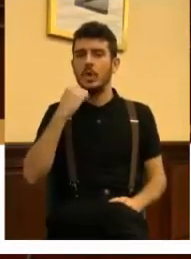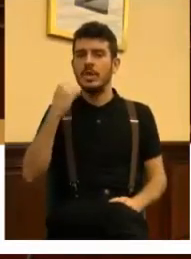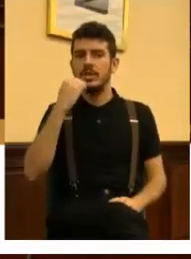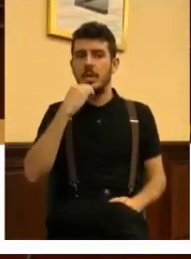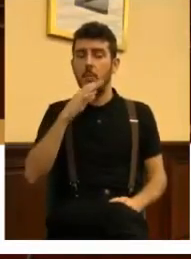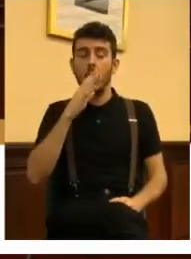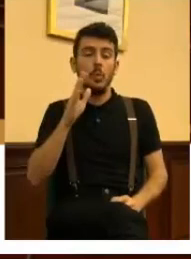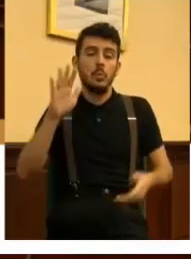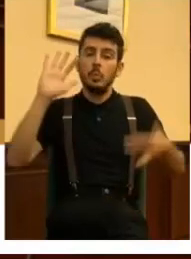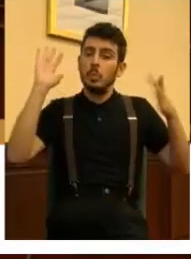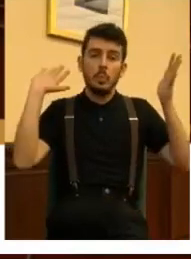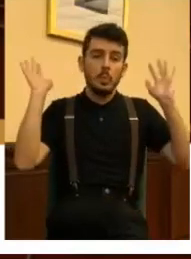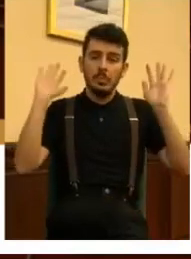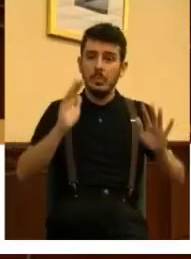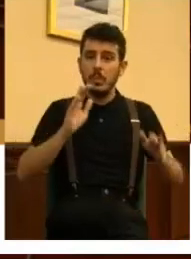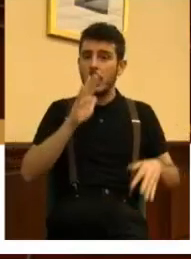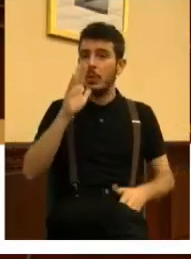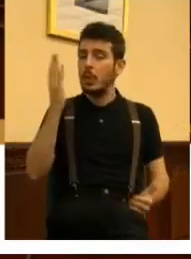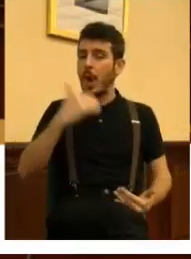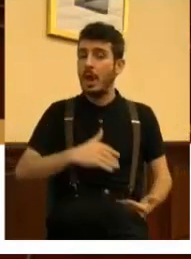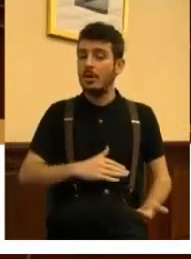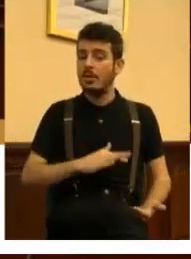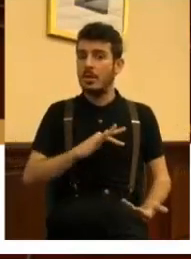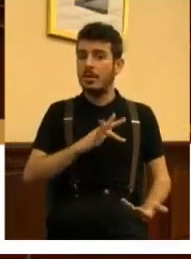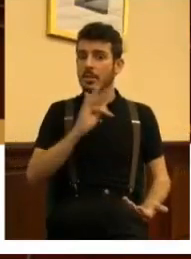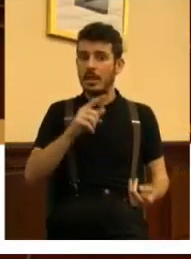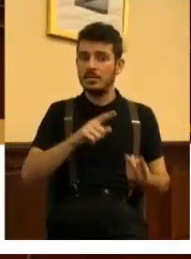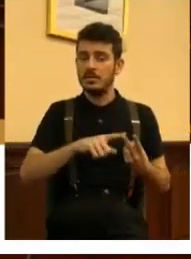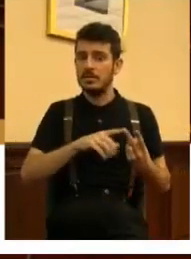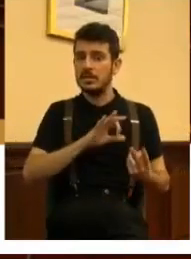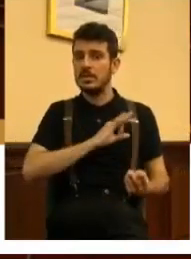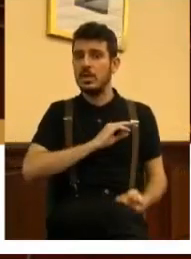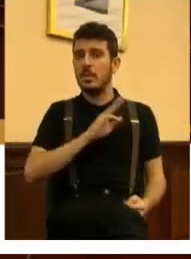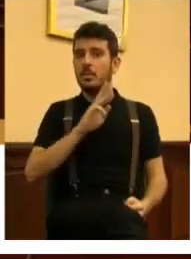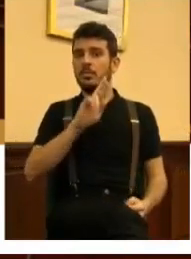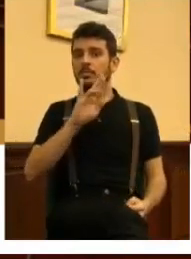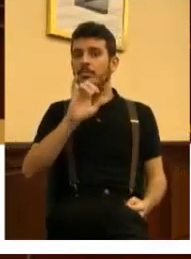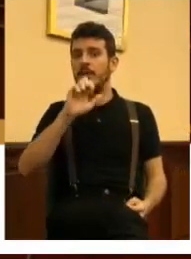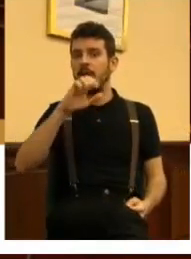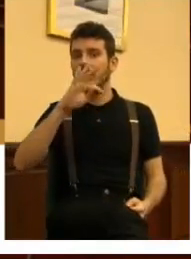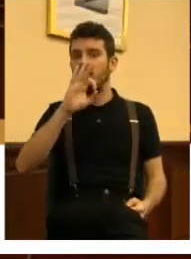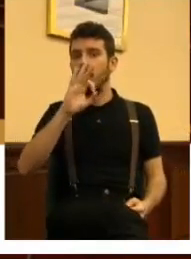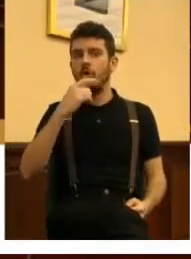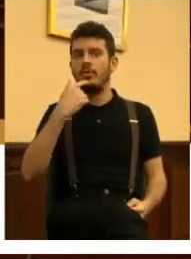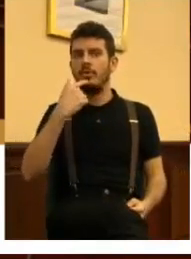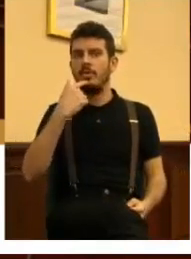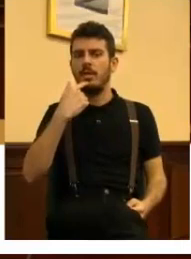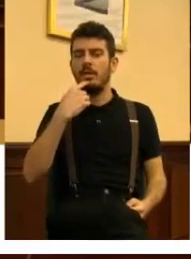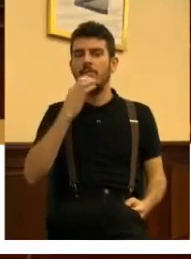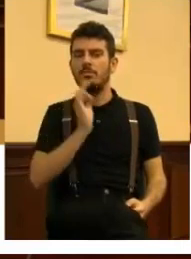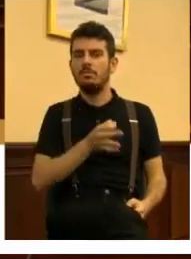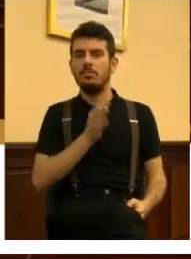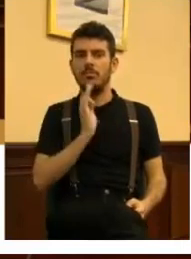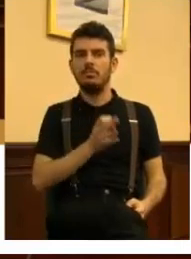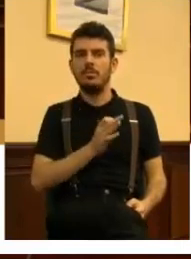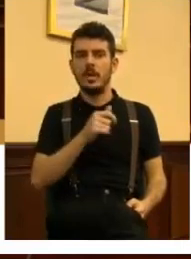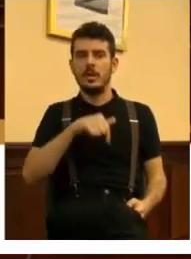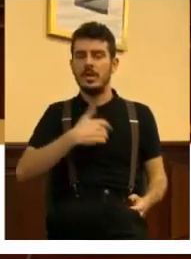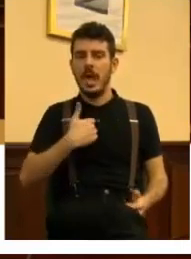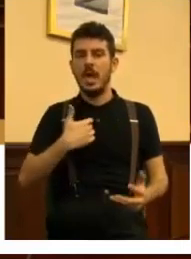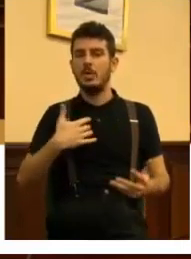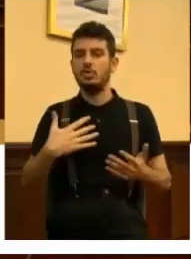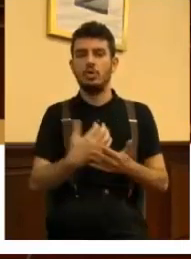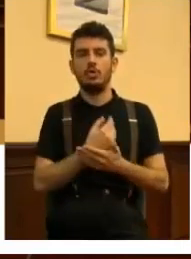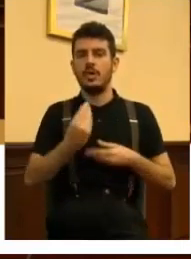se queja de vicio. Y luego, por lo que dice la señora Prieto, pues efectivamente aquí está ya todo